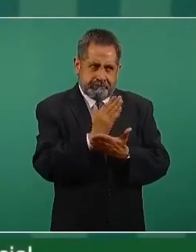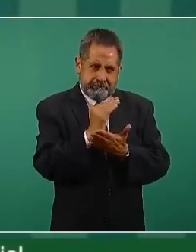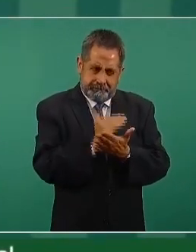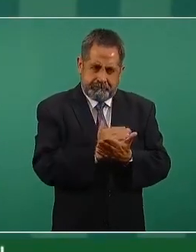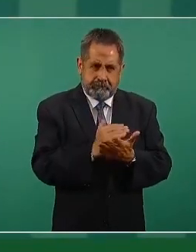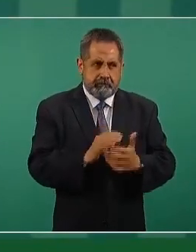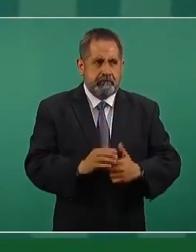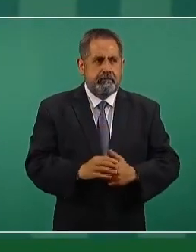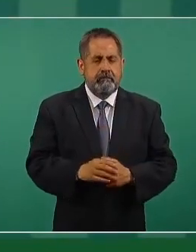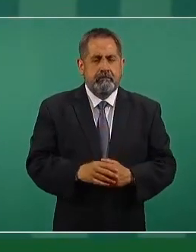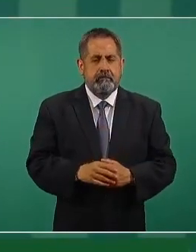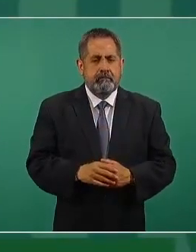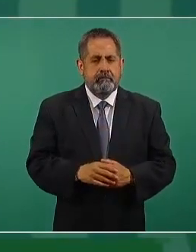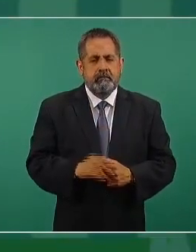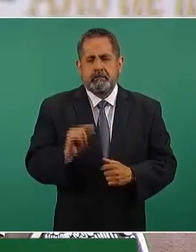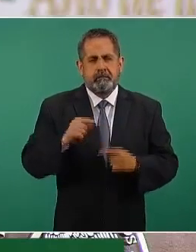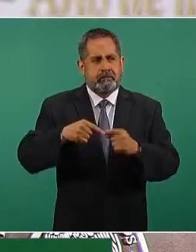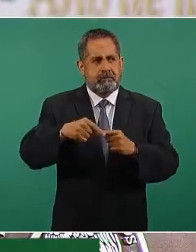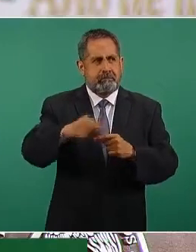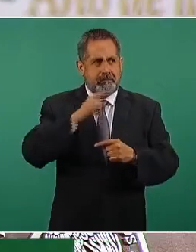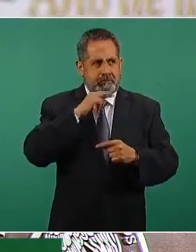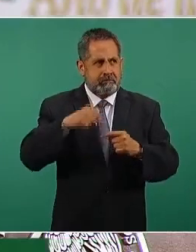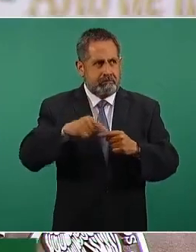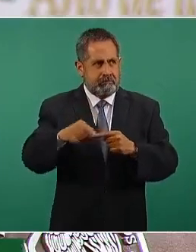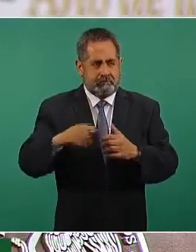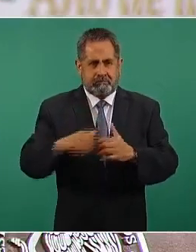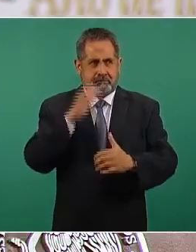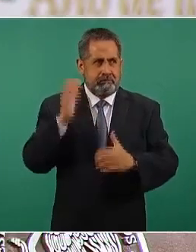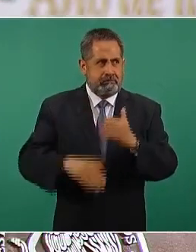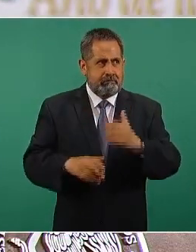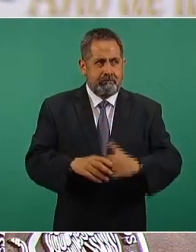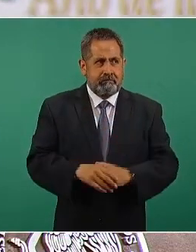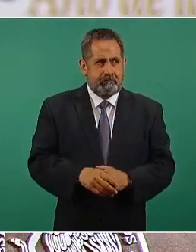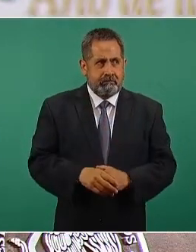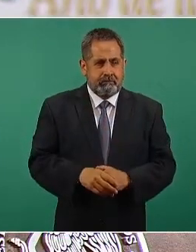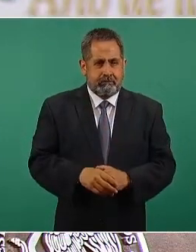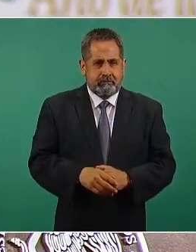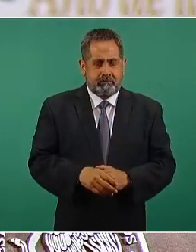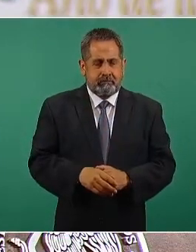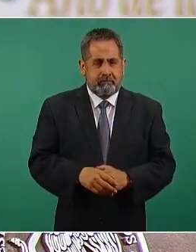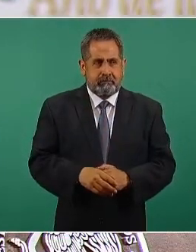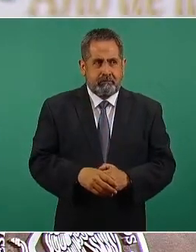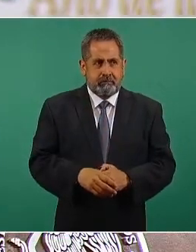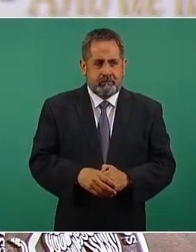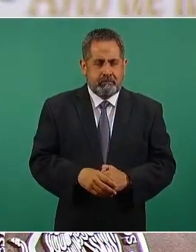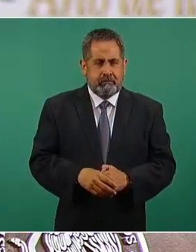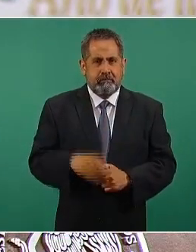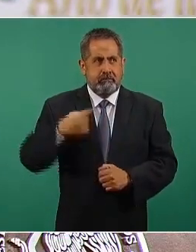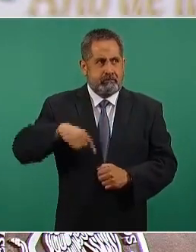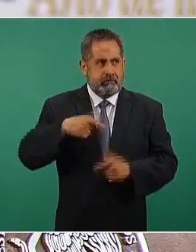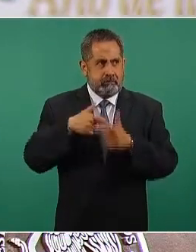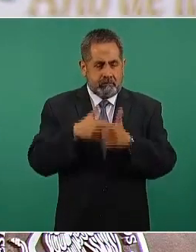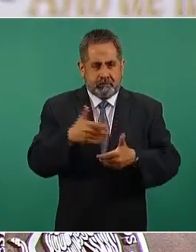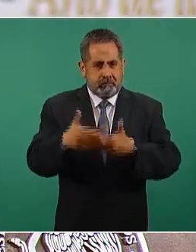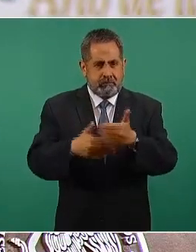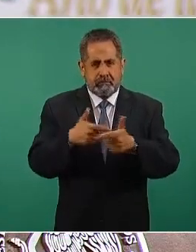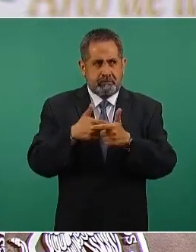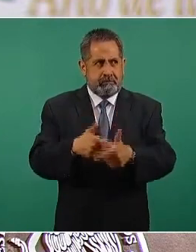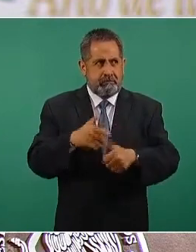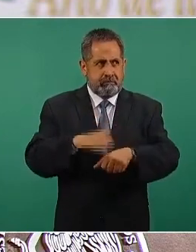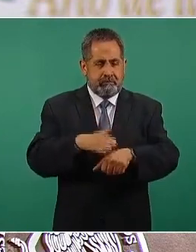y pronto vamos a controlarlo. Nosotros somos muy perseverantes